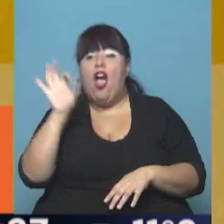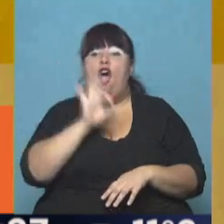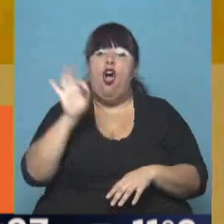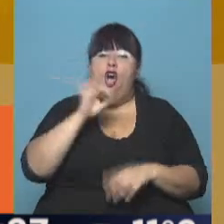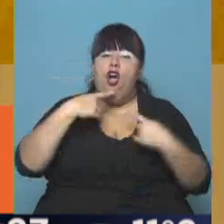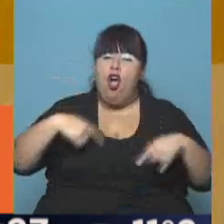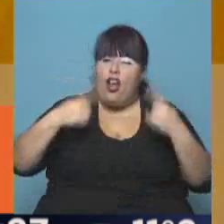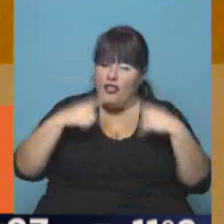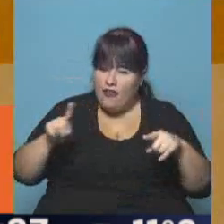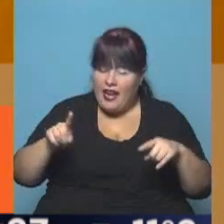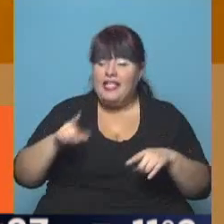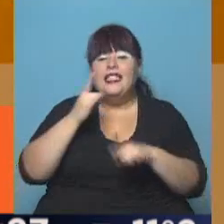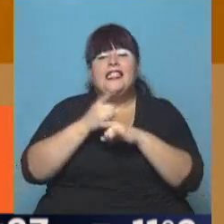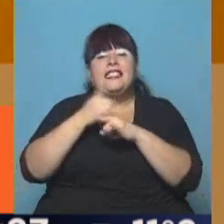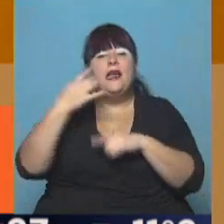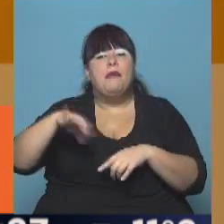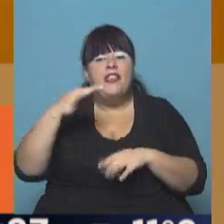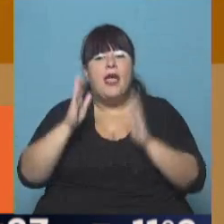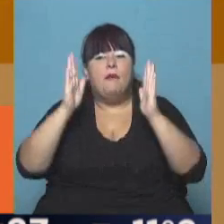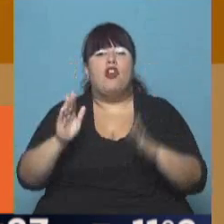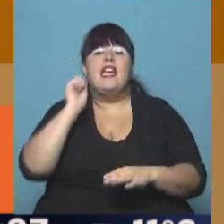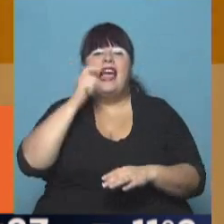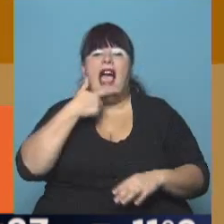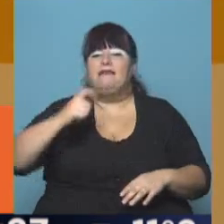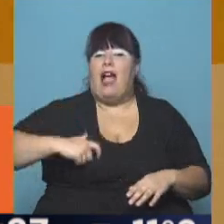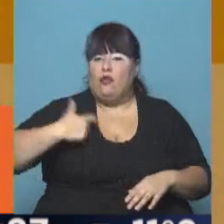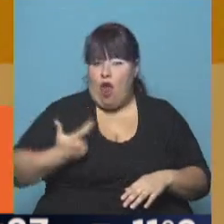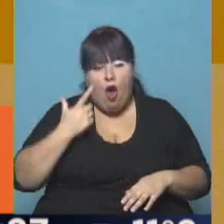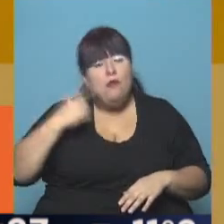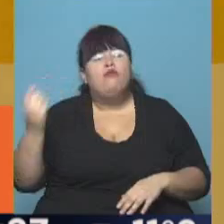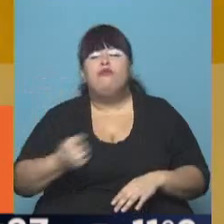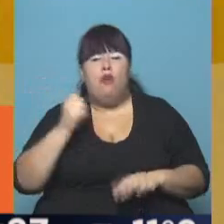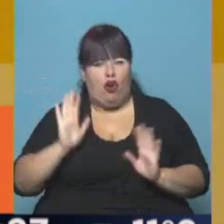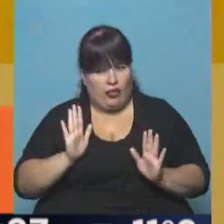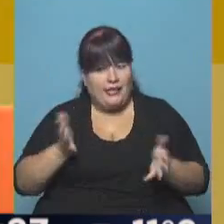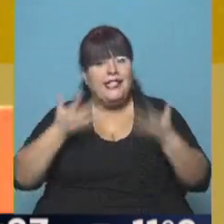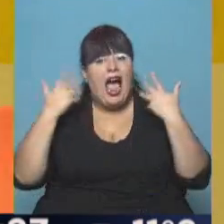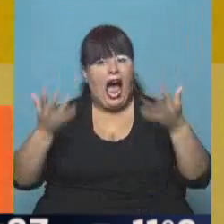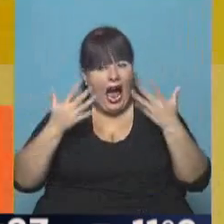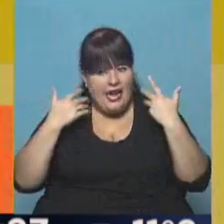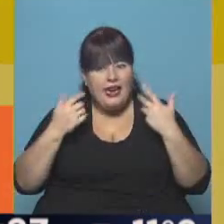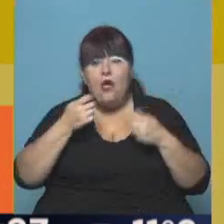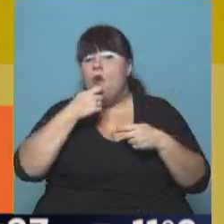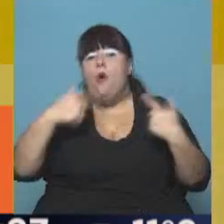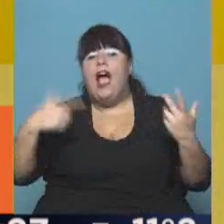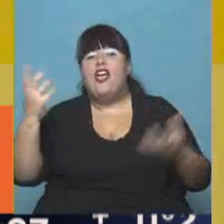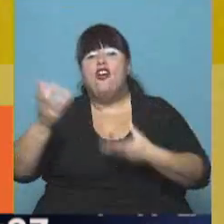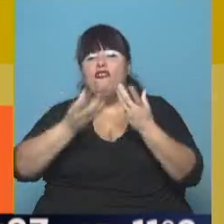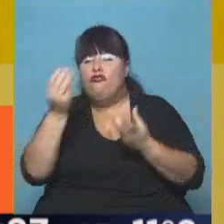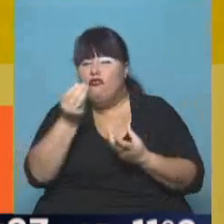cambia de color y siempre tiene que estar instalada por un gasista matriculado muy importante la ventilación cualquier llama y